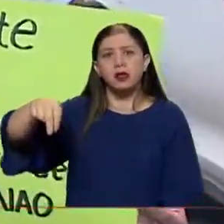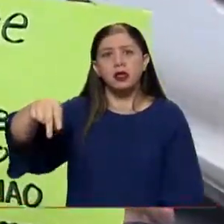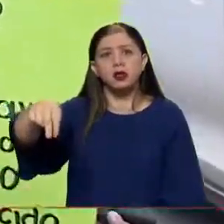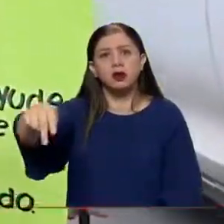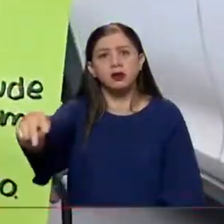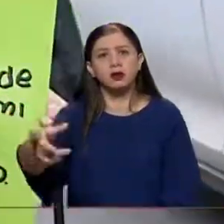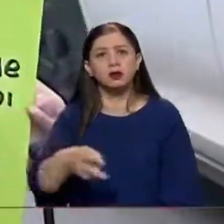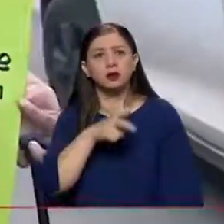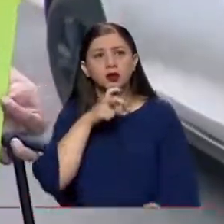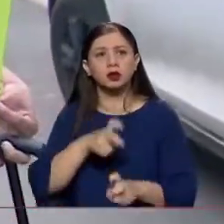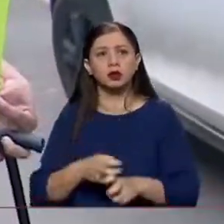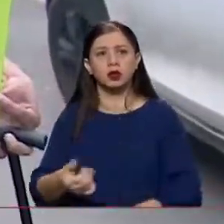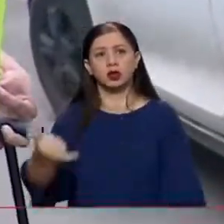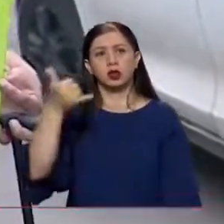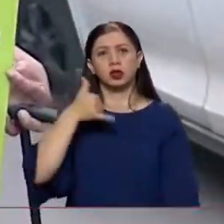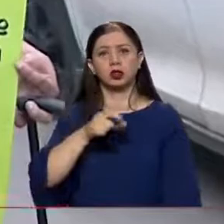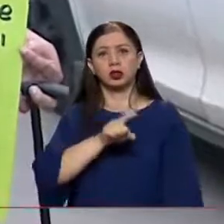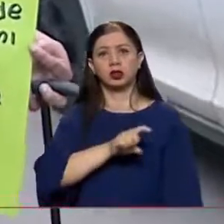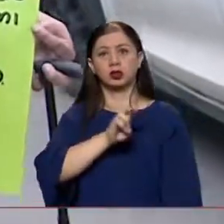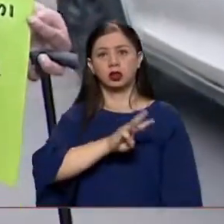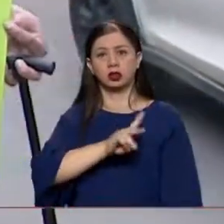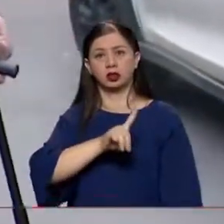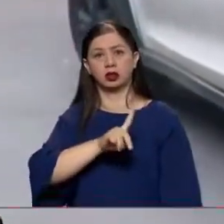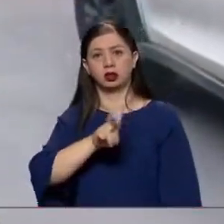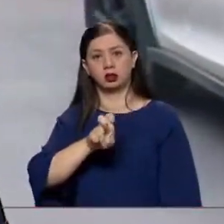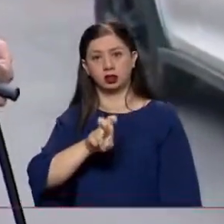llamar, ¿no? A su teléfono rápido. Puede llamar